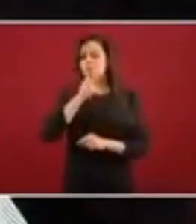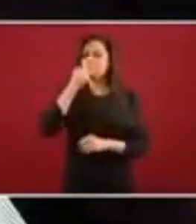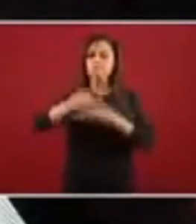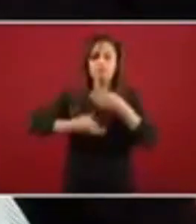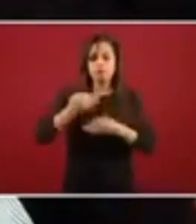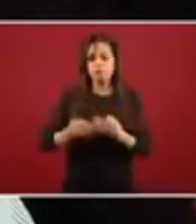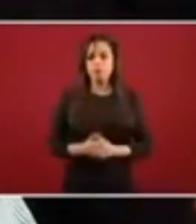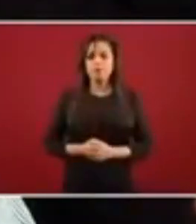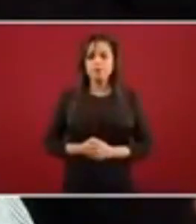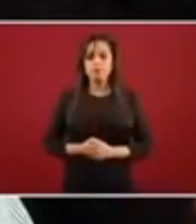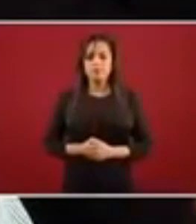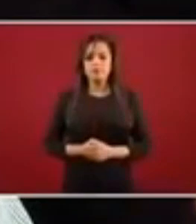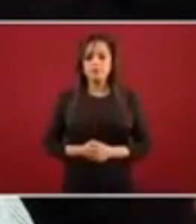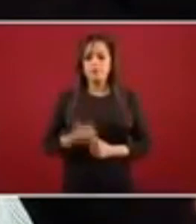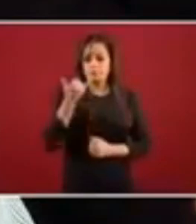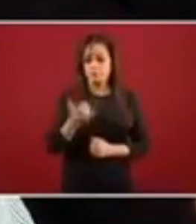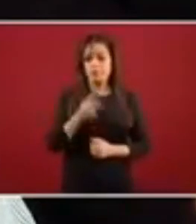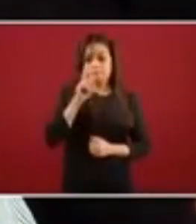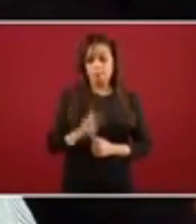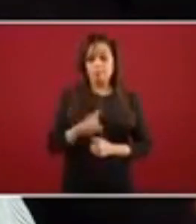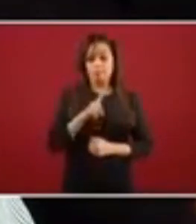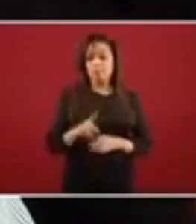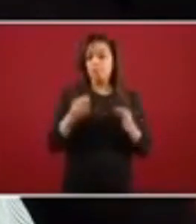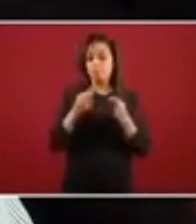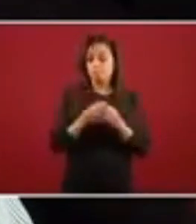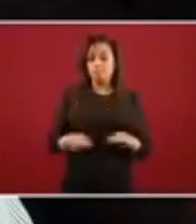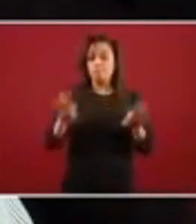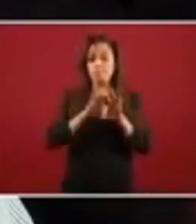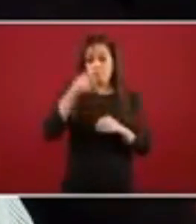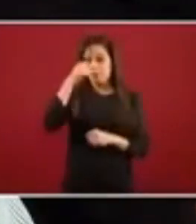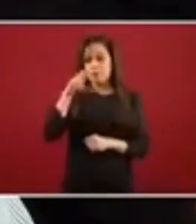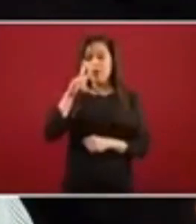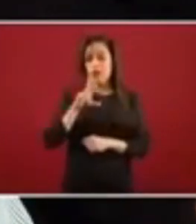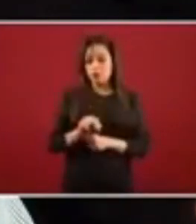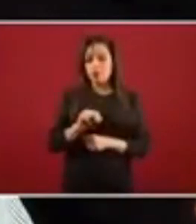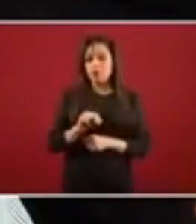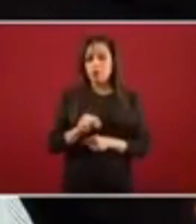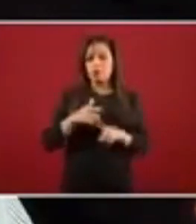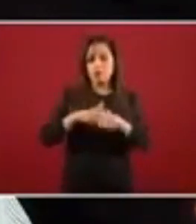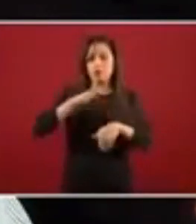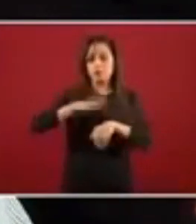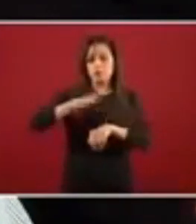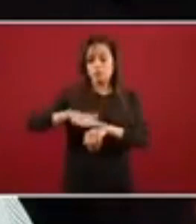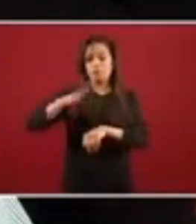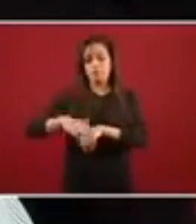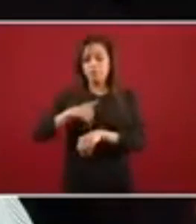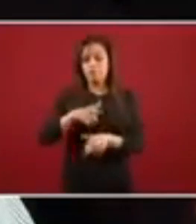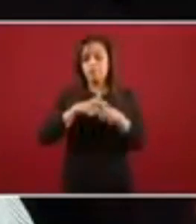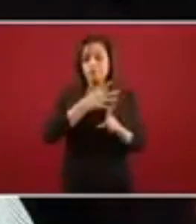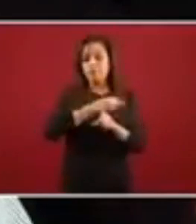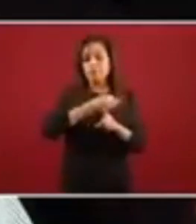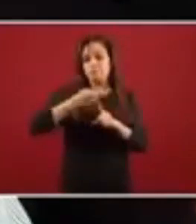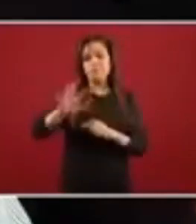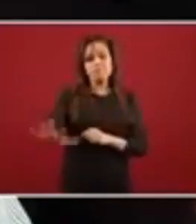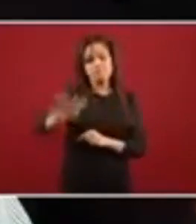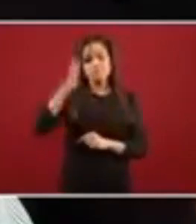necesario, imprescindible, impostergable, es reducir la velocidad de transmisión de este